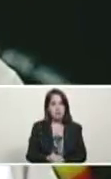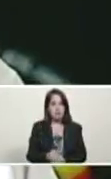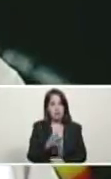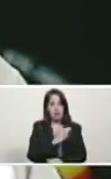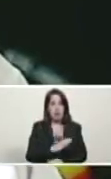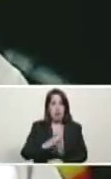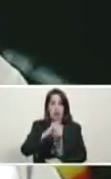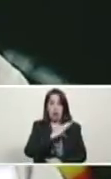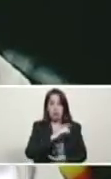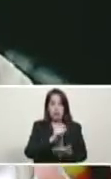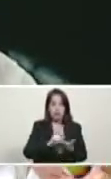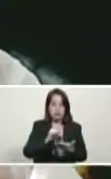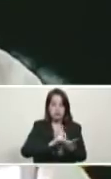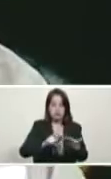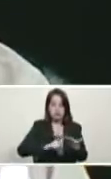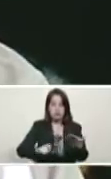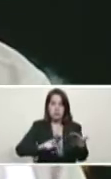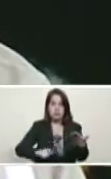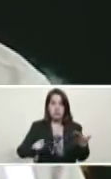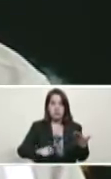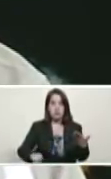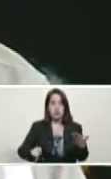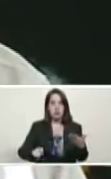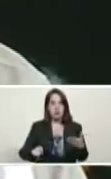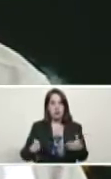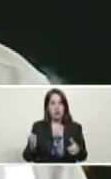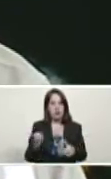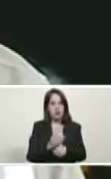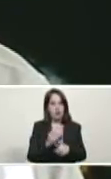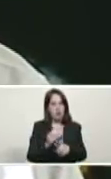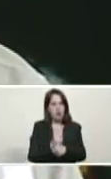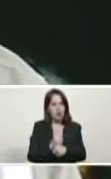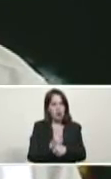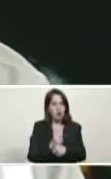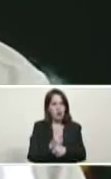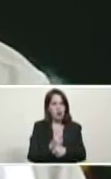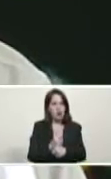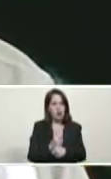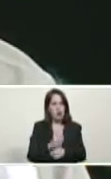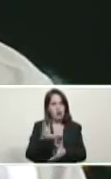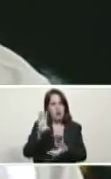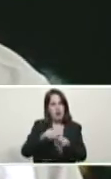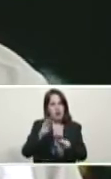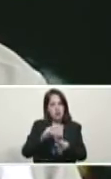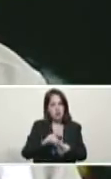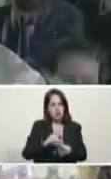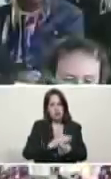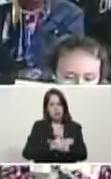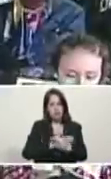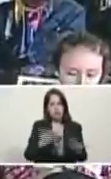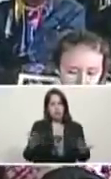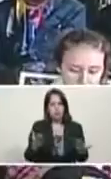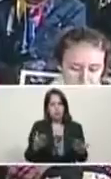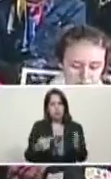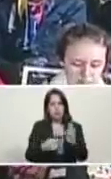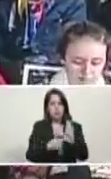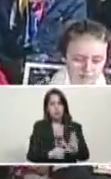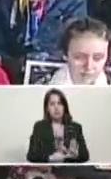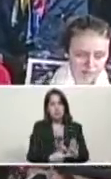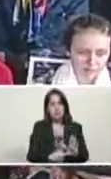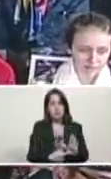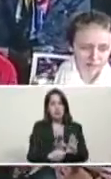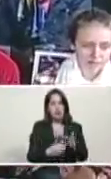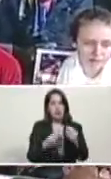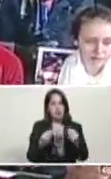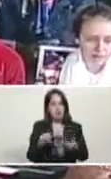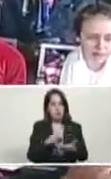de relatoría logró hacer el resumen con todas las contribuciones y ahora vamos